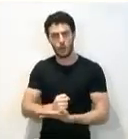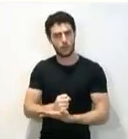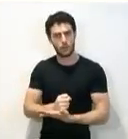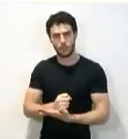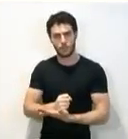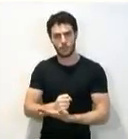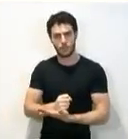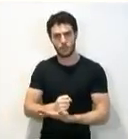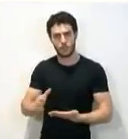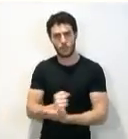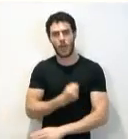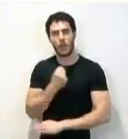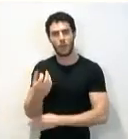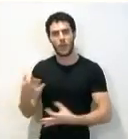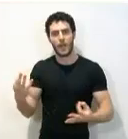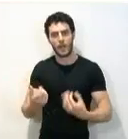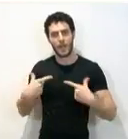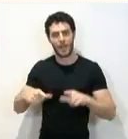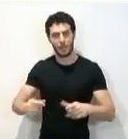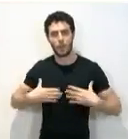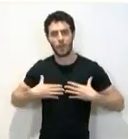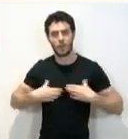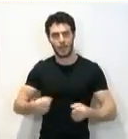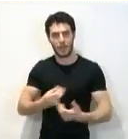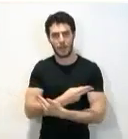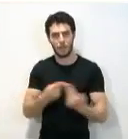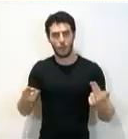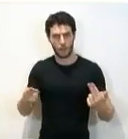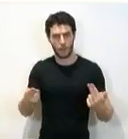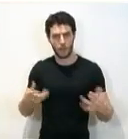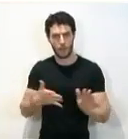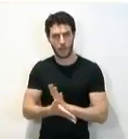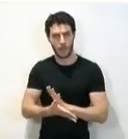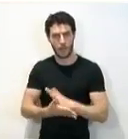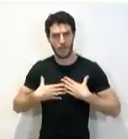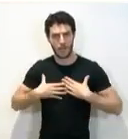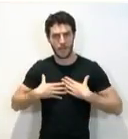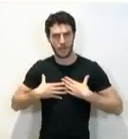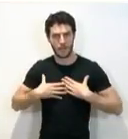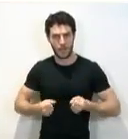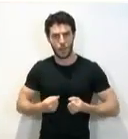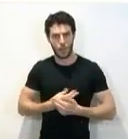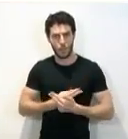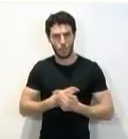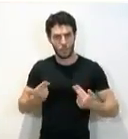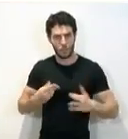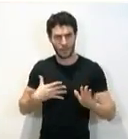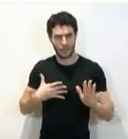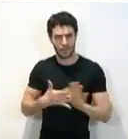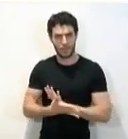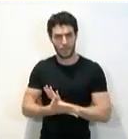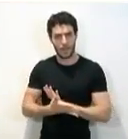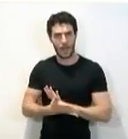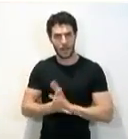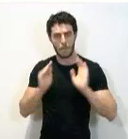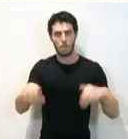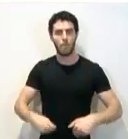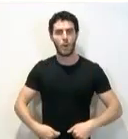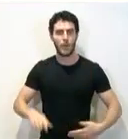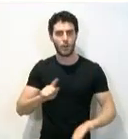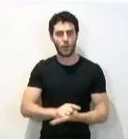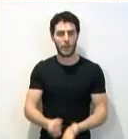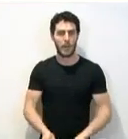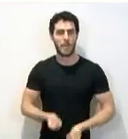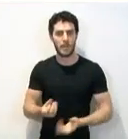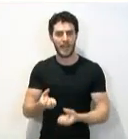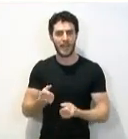se debe impulsar en el ámbito de la sanidad pública, de la salud, de la sanidad pública, que no es otra cosa que volver a la declaración de